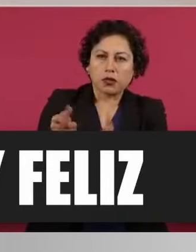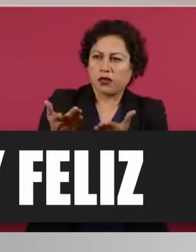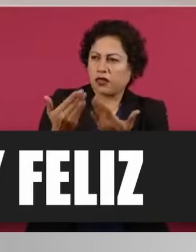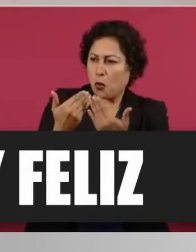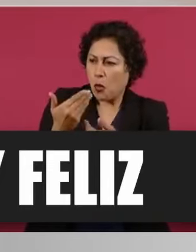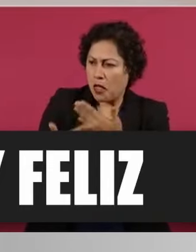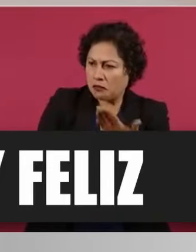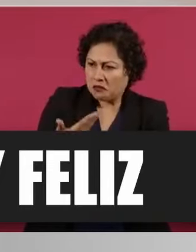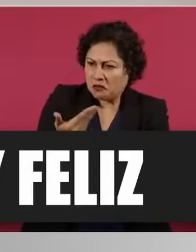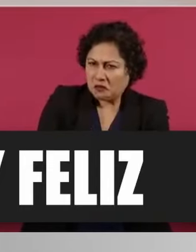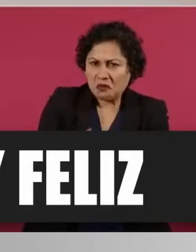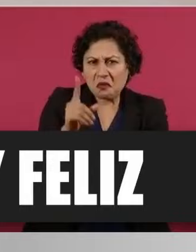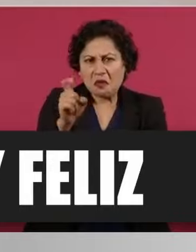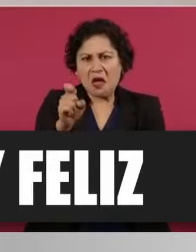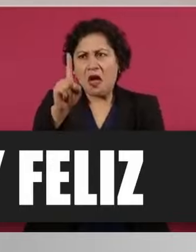huevitos